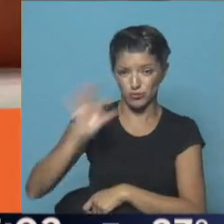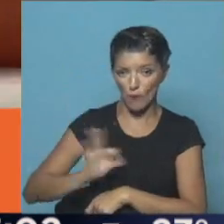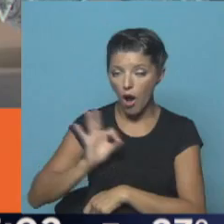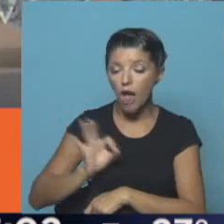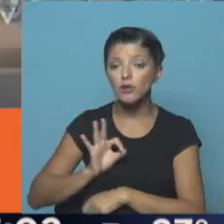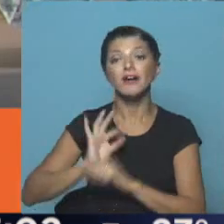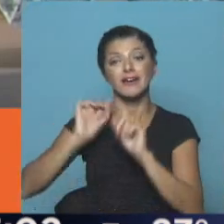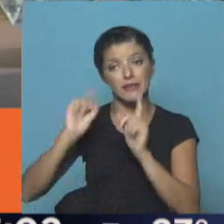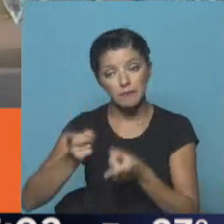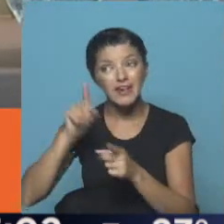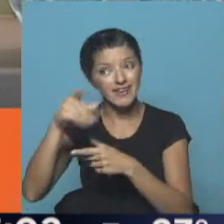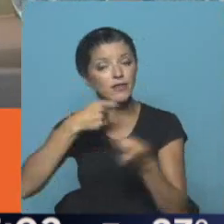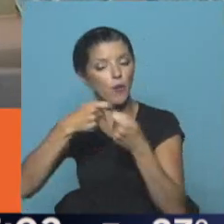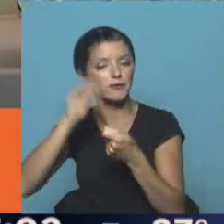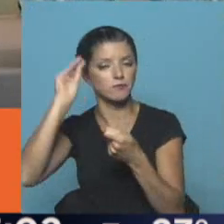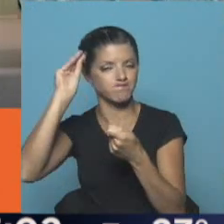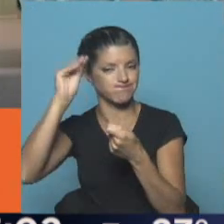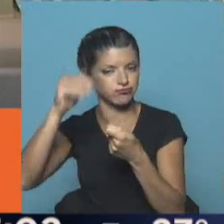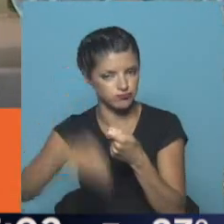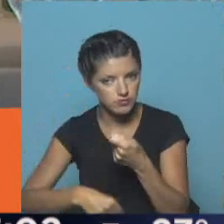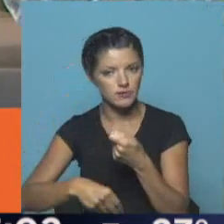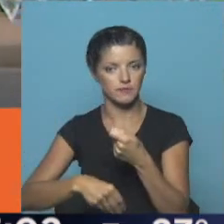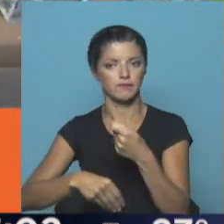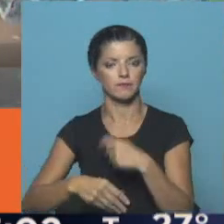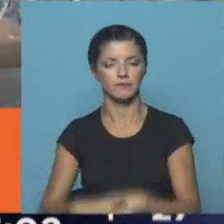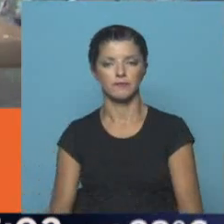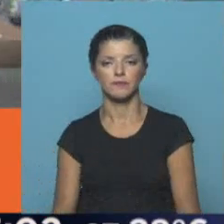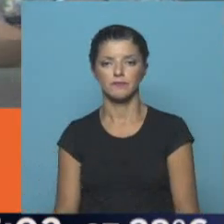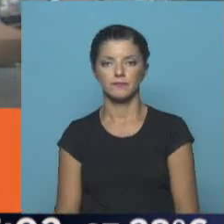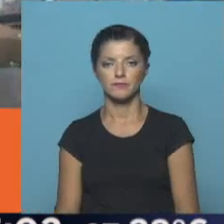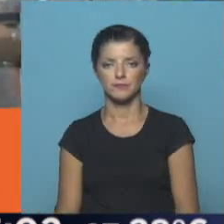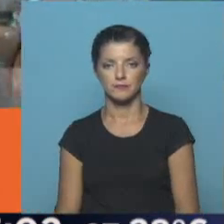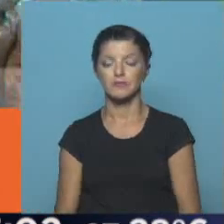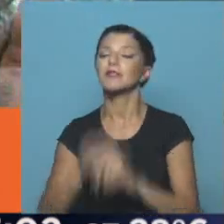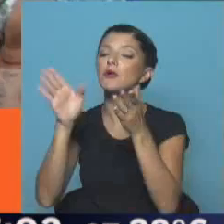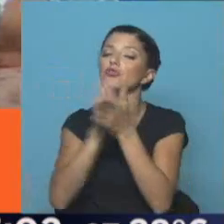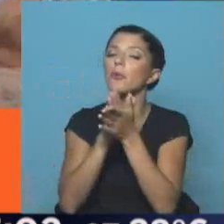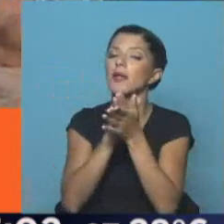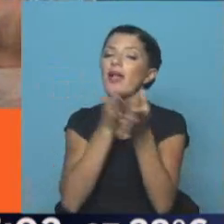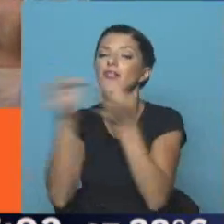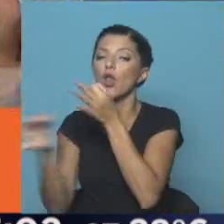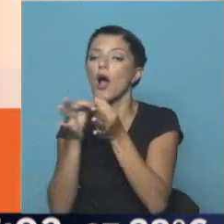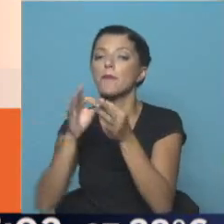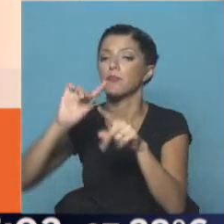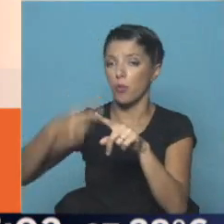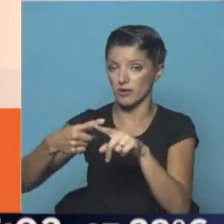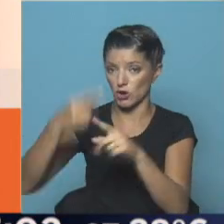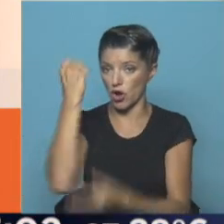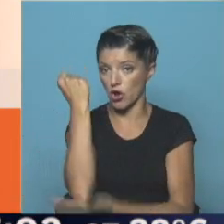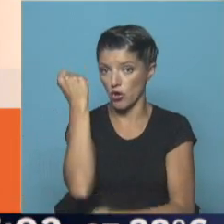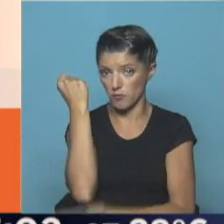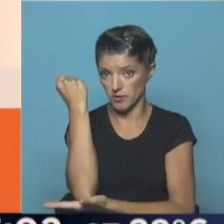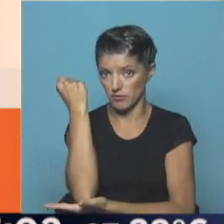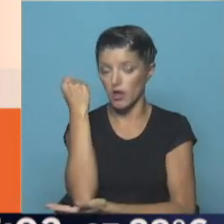ha perdido protagonismo, ha perdido centralidad, inclusive en cuanto al debate político-económico que hoy tiene